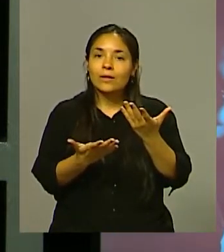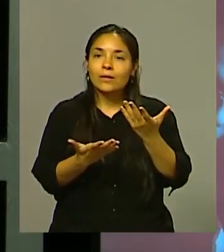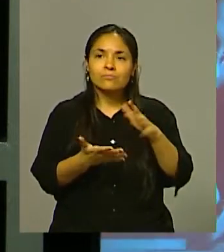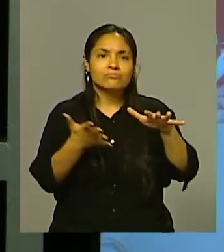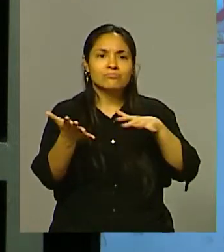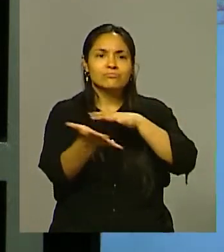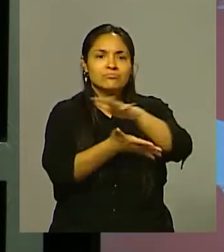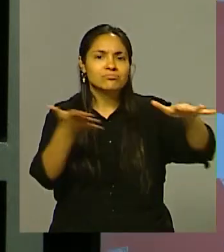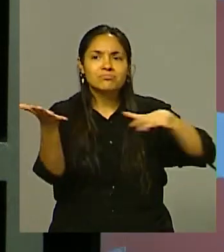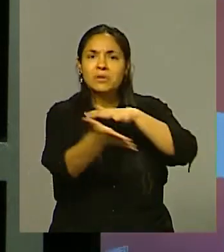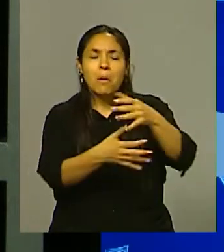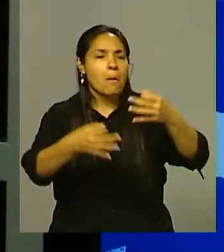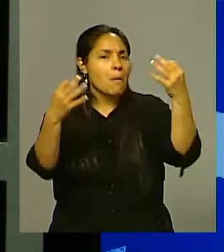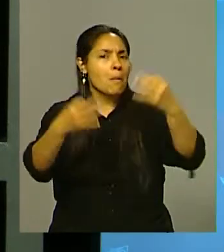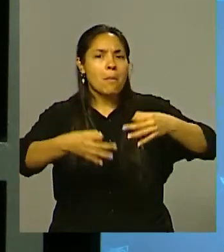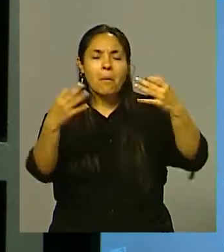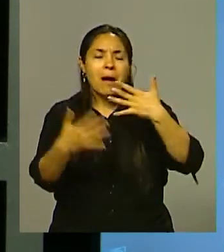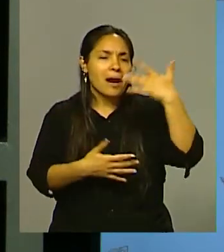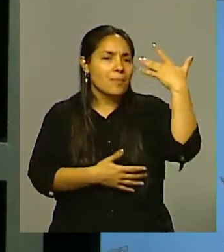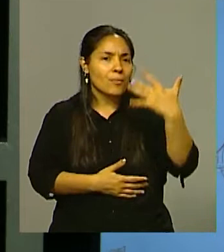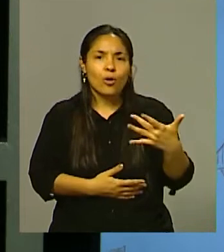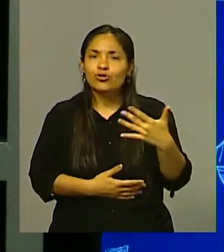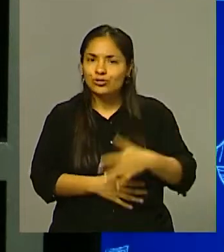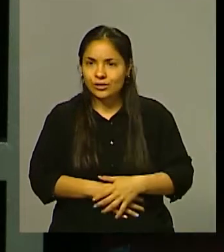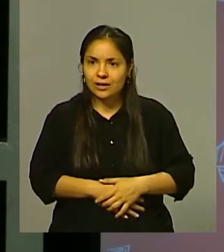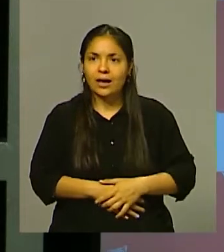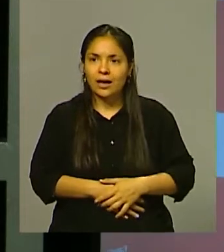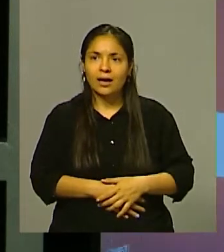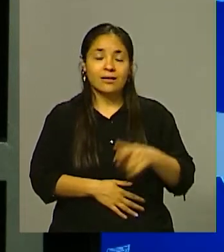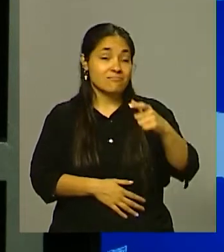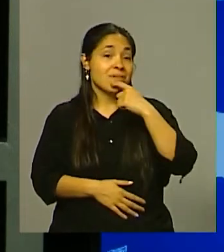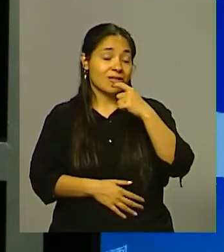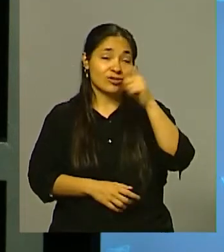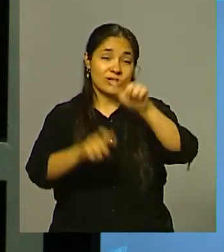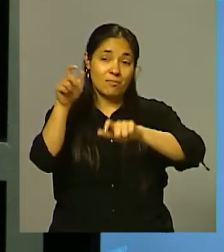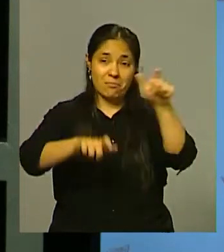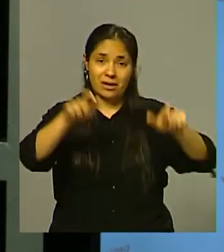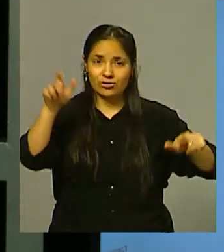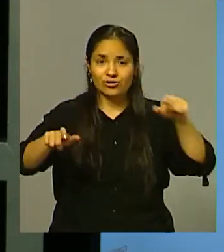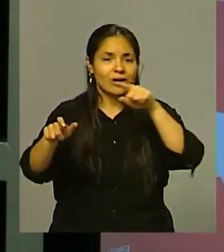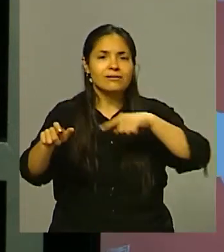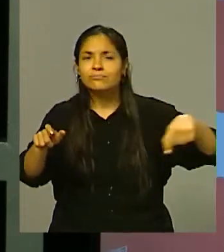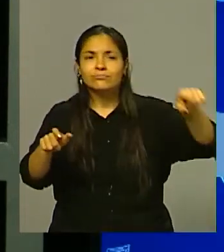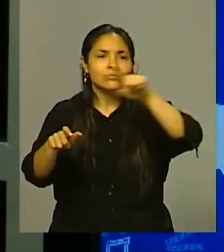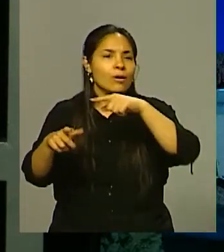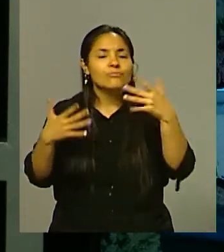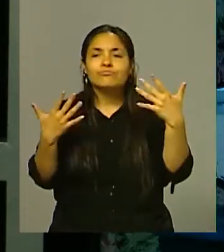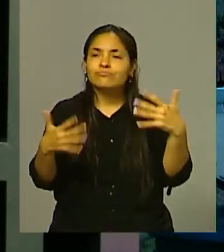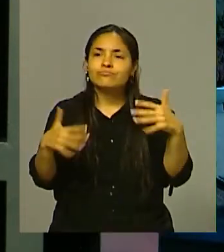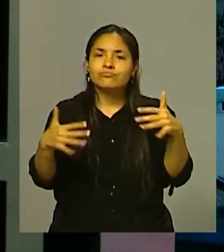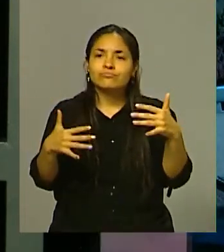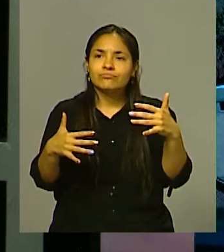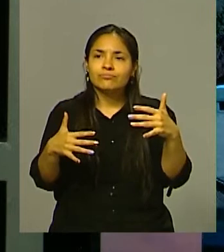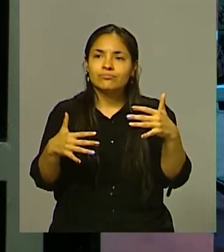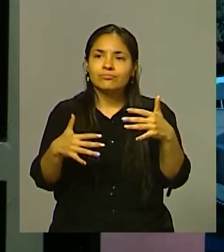ciudad realmente maravillosa, con los mendocinos que son lo que